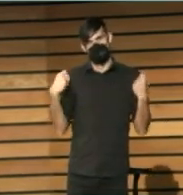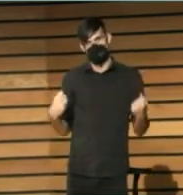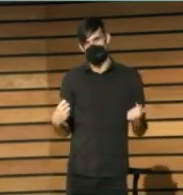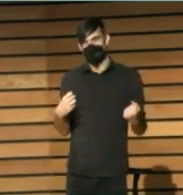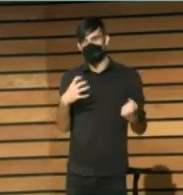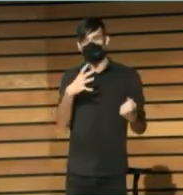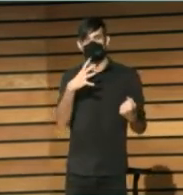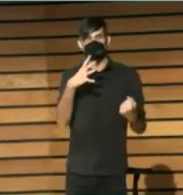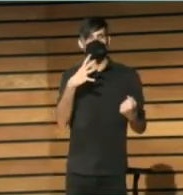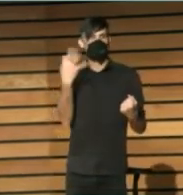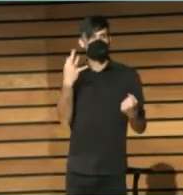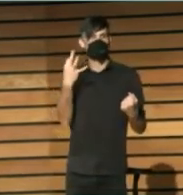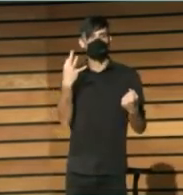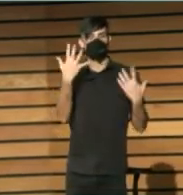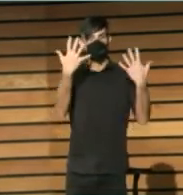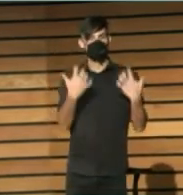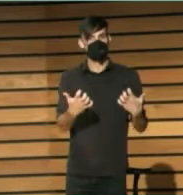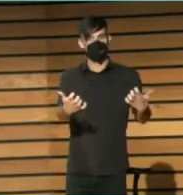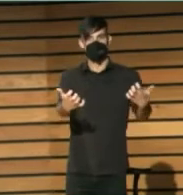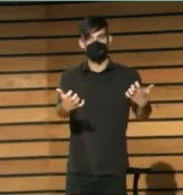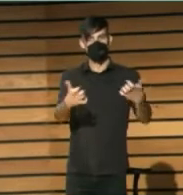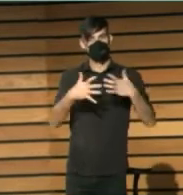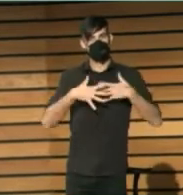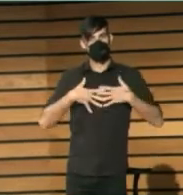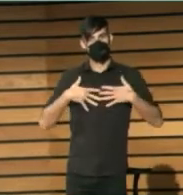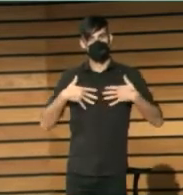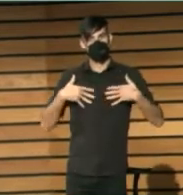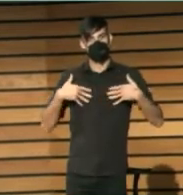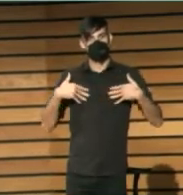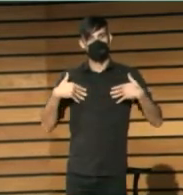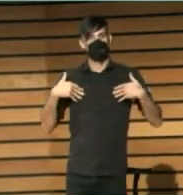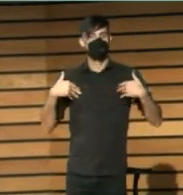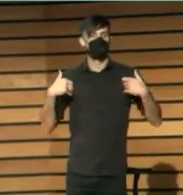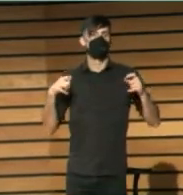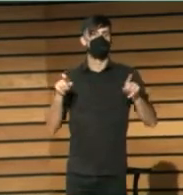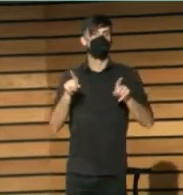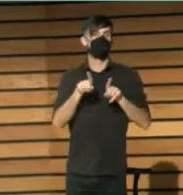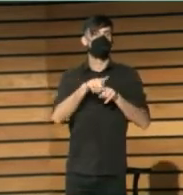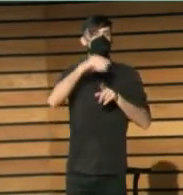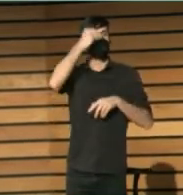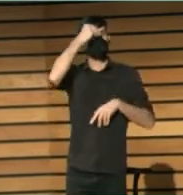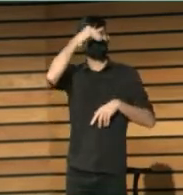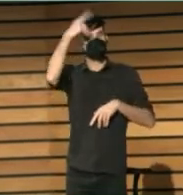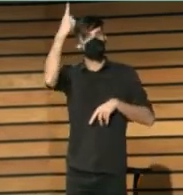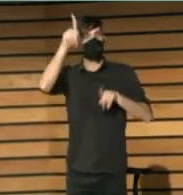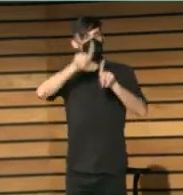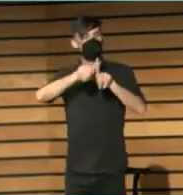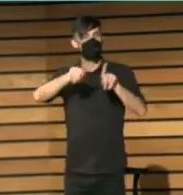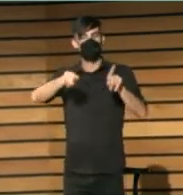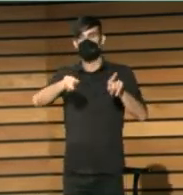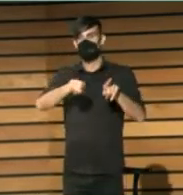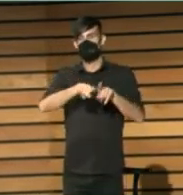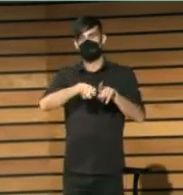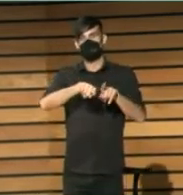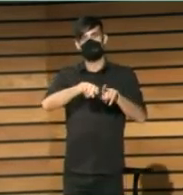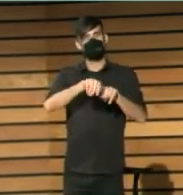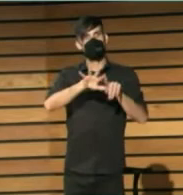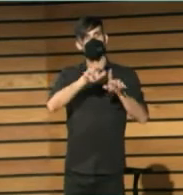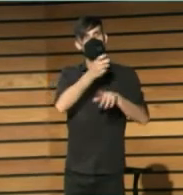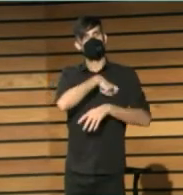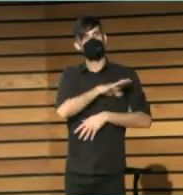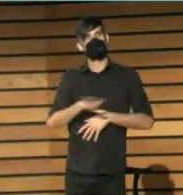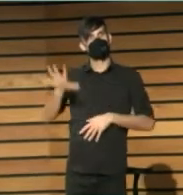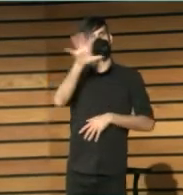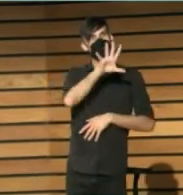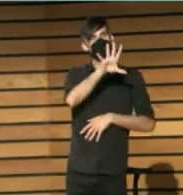encontrarles a ustedes aquí, que son como el resumen metafórico de una manera de entender un país.